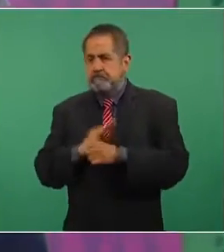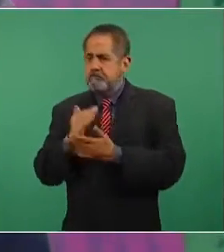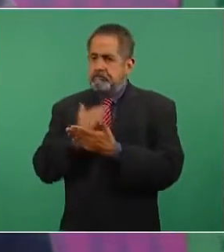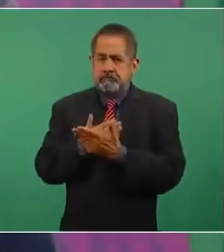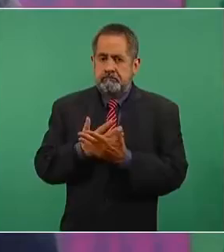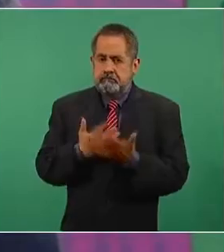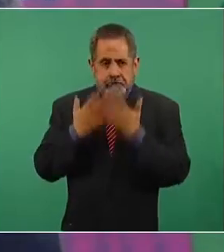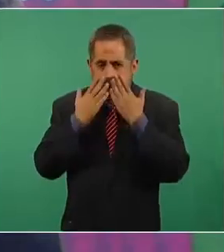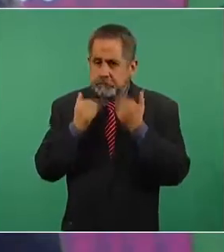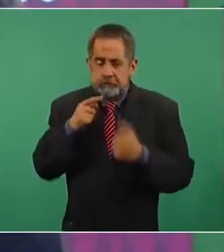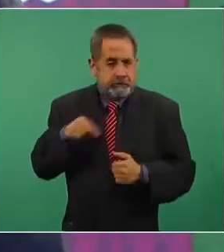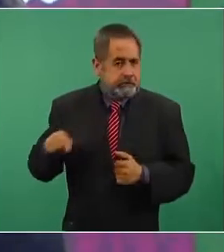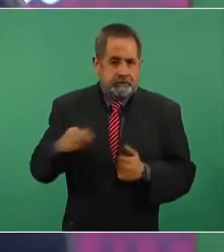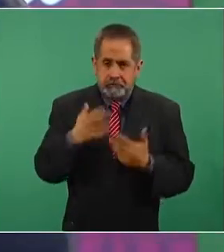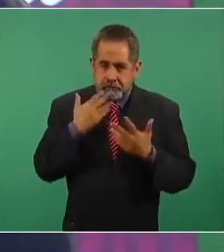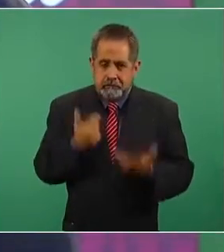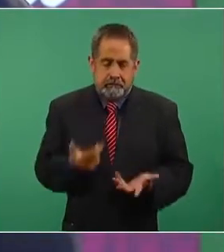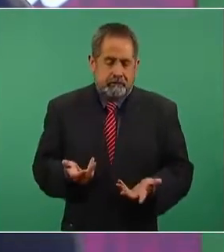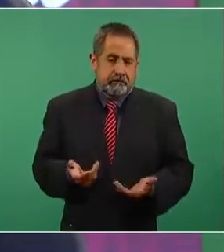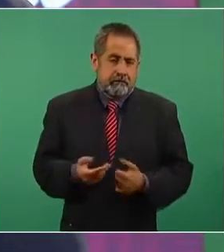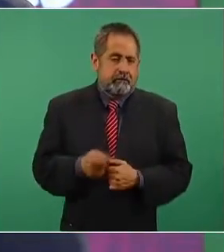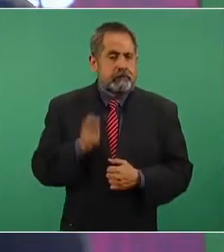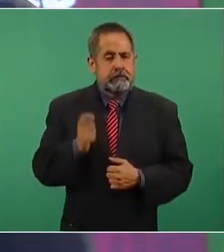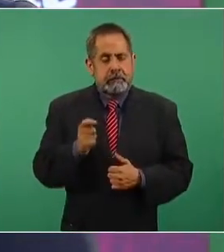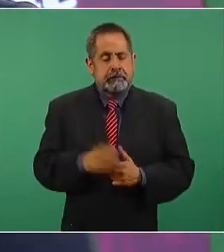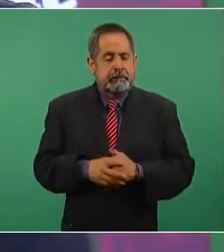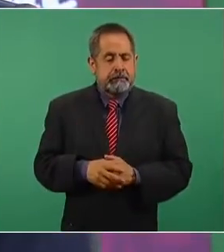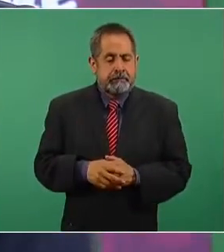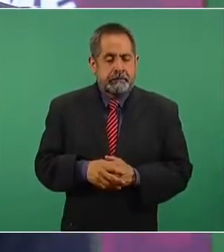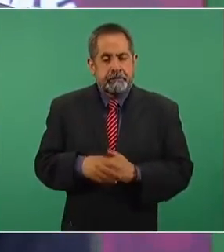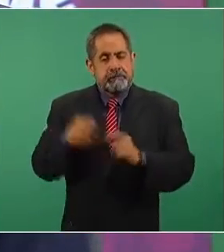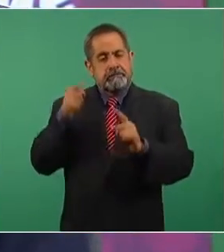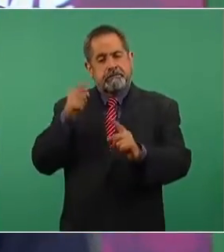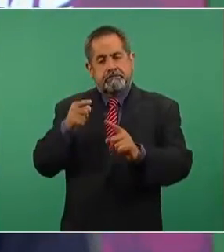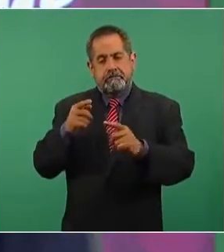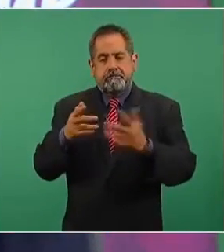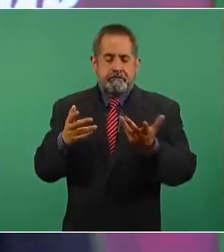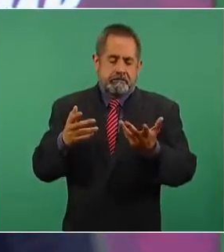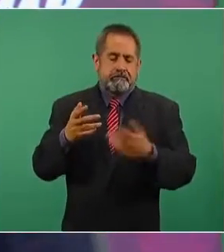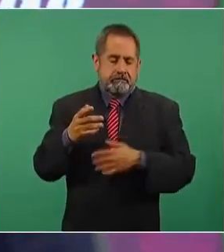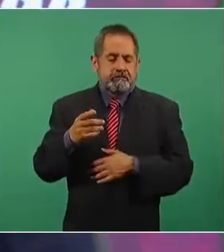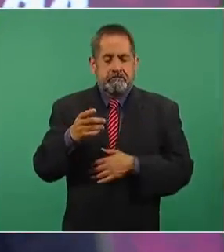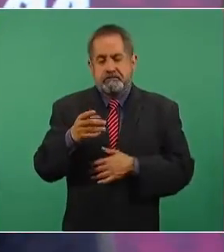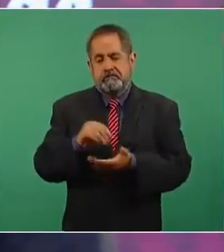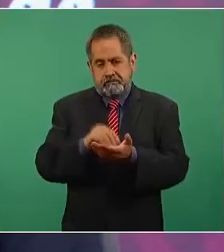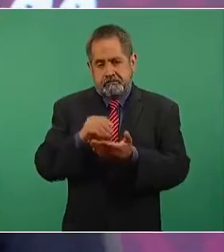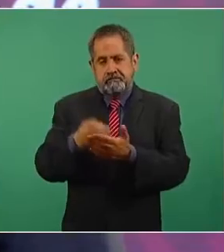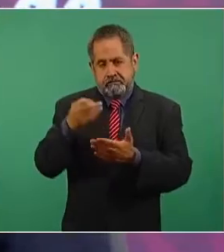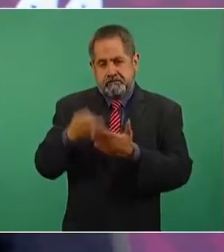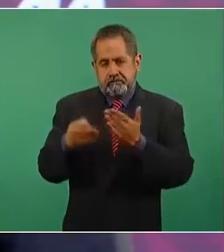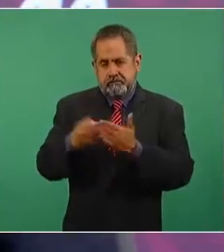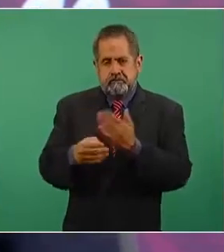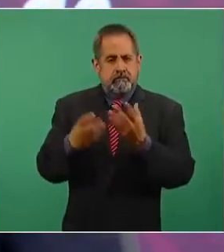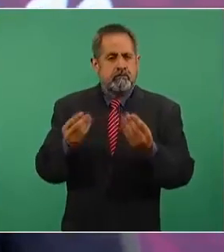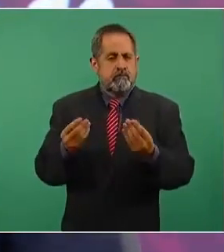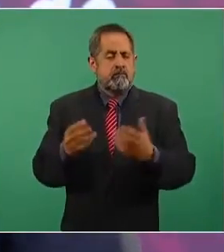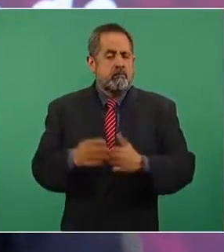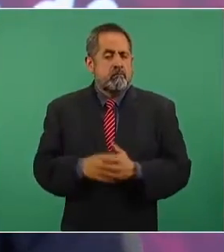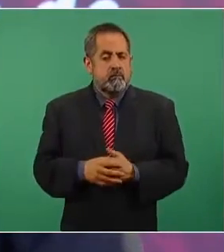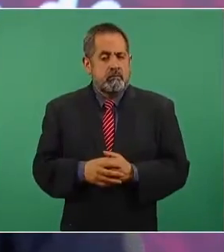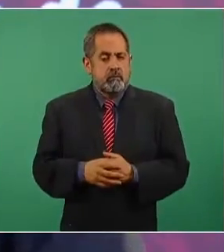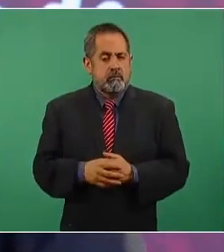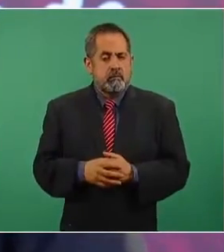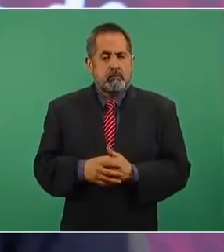el COVID. Entonces, en ese campo todavía hay muchas cosas que se tienen que hacer. En lo